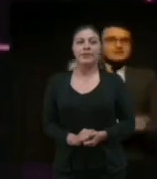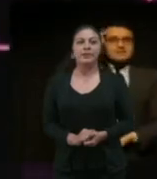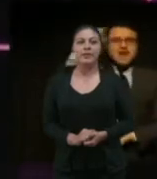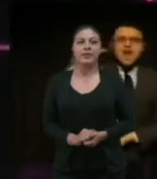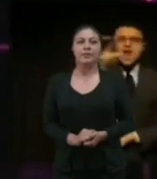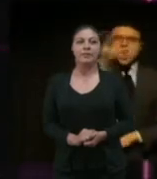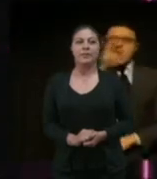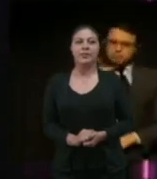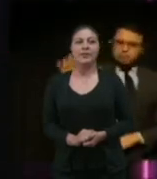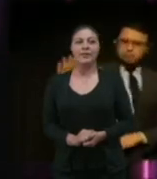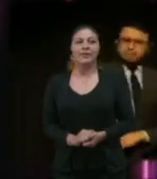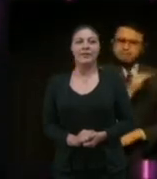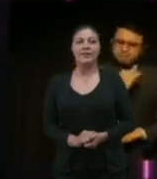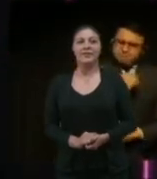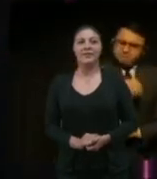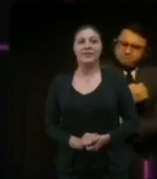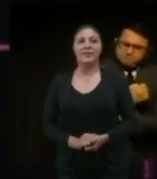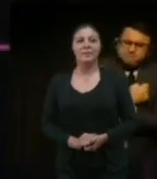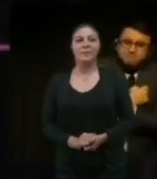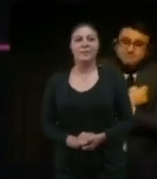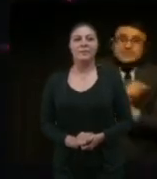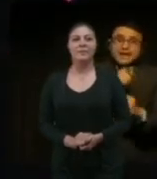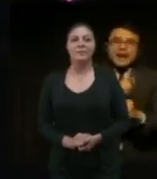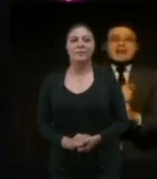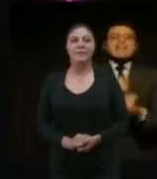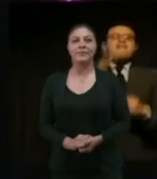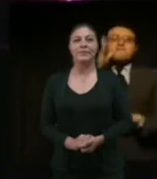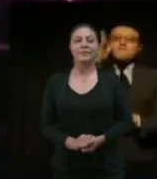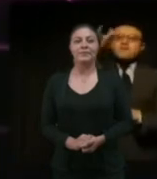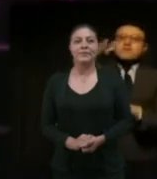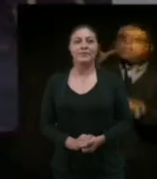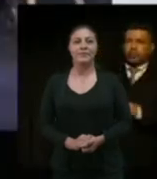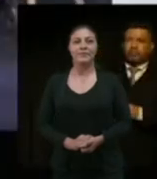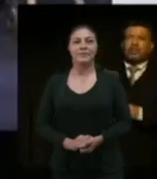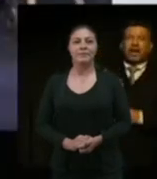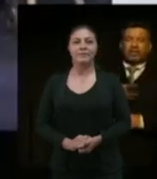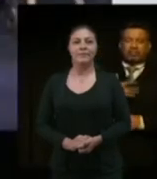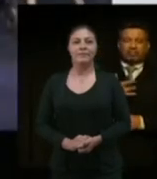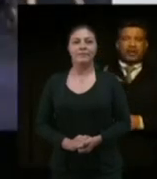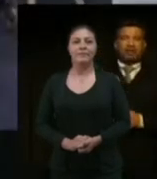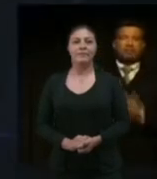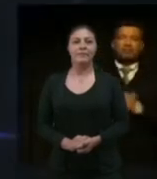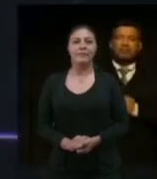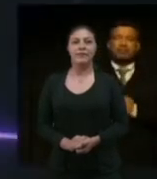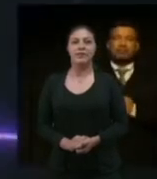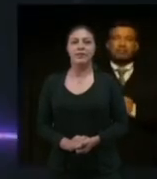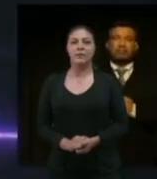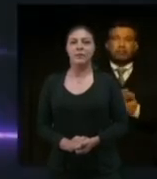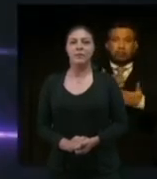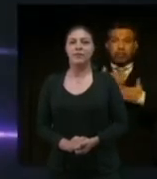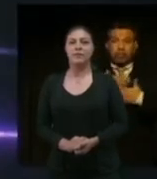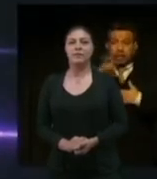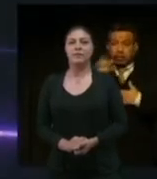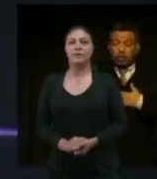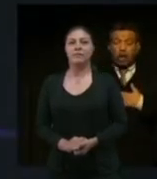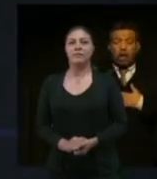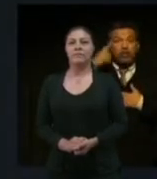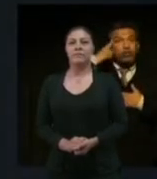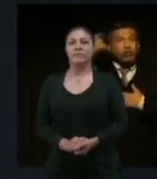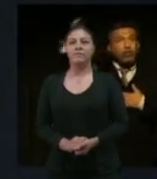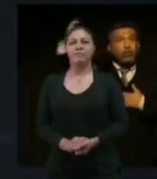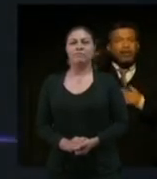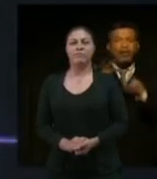colombia que todos queremos se convierta en el silicon valley de américa latina' uno cuando sueña con un